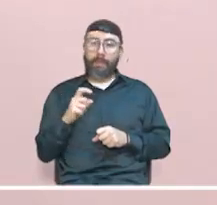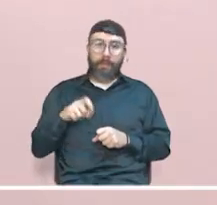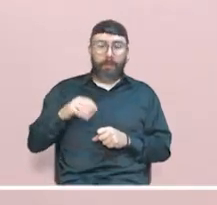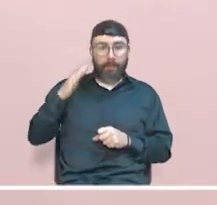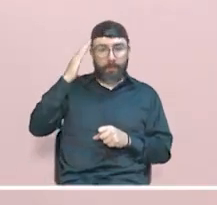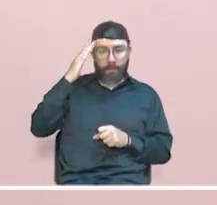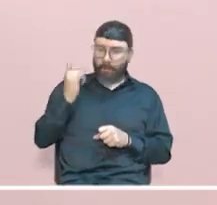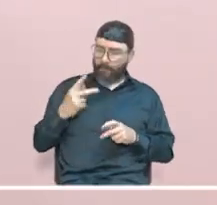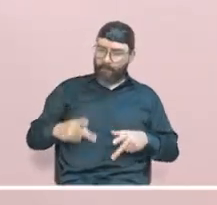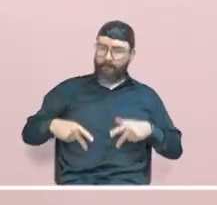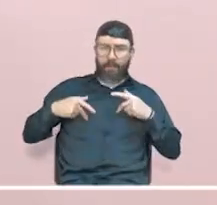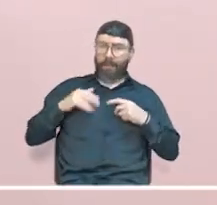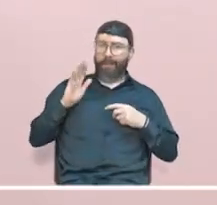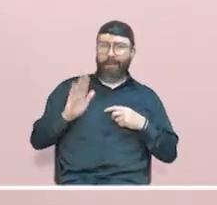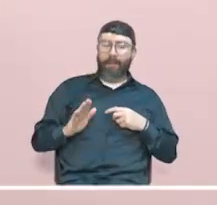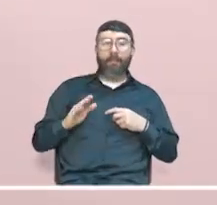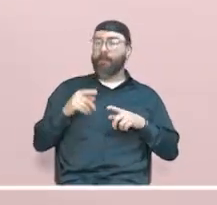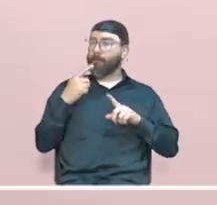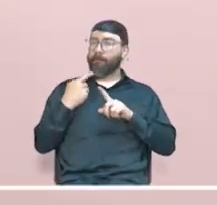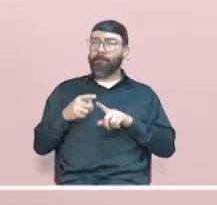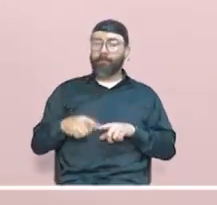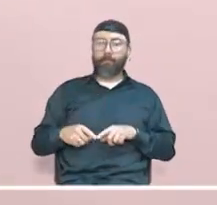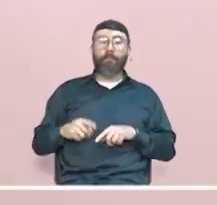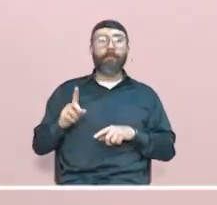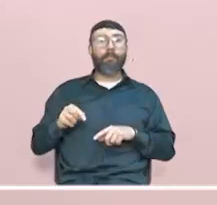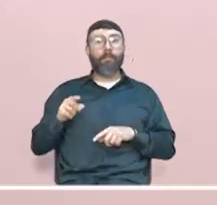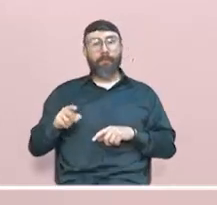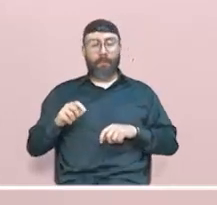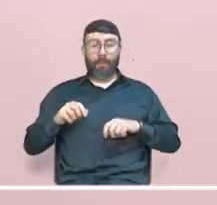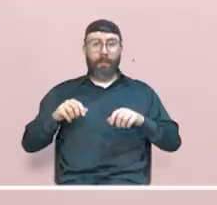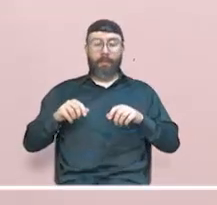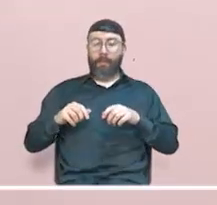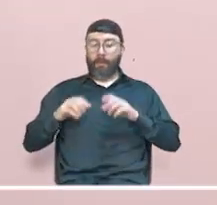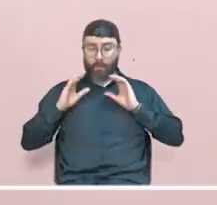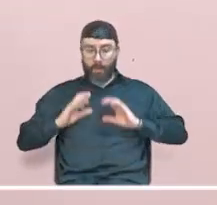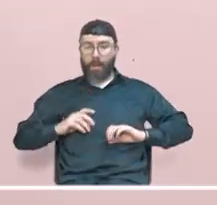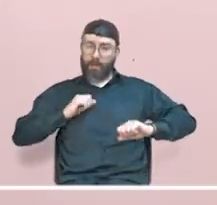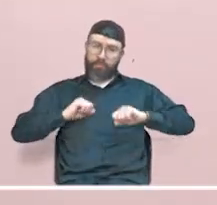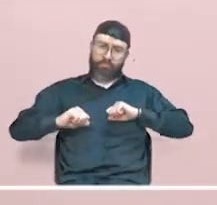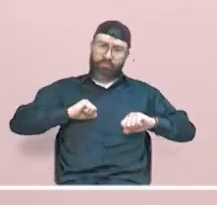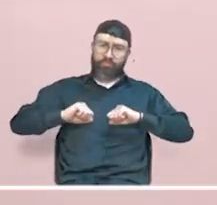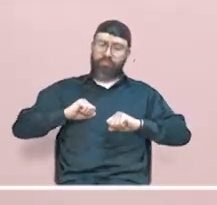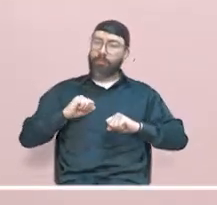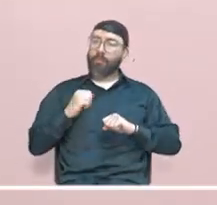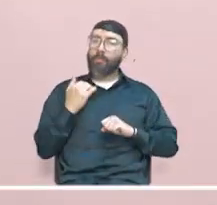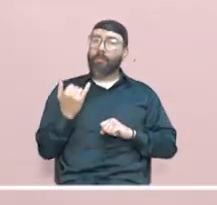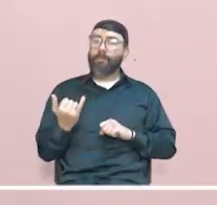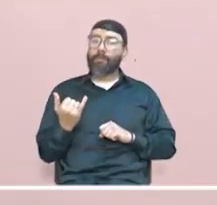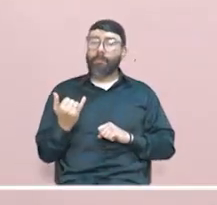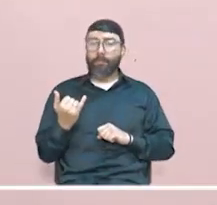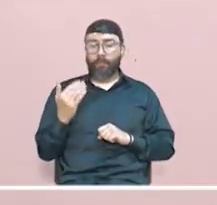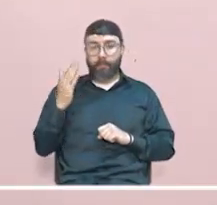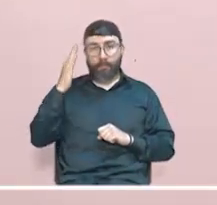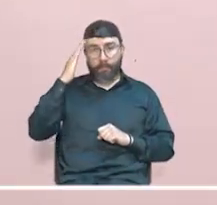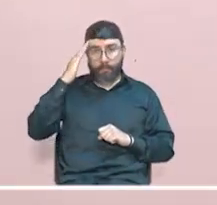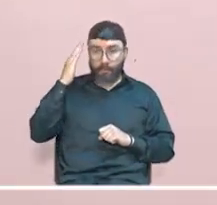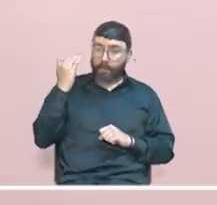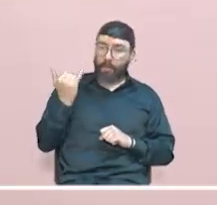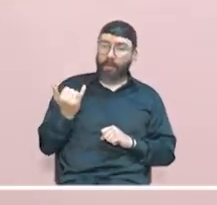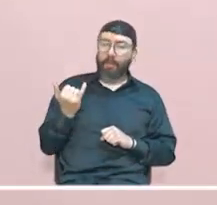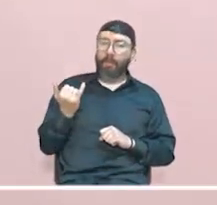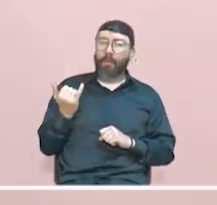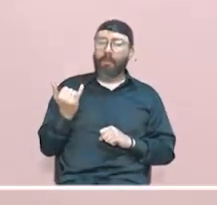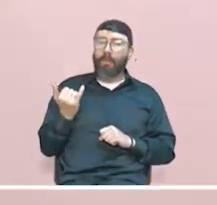cotidiana, etcétera, etcétera. Y dentro de la actividad física, pues sabemos que cuando